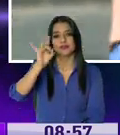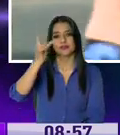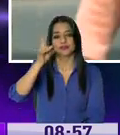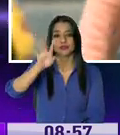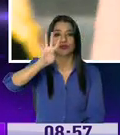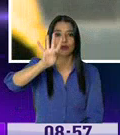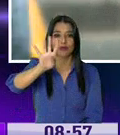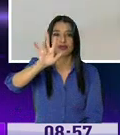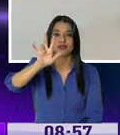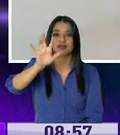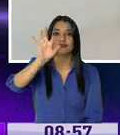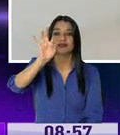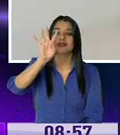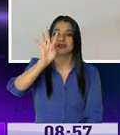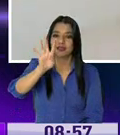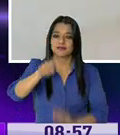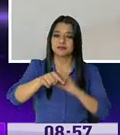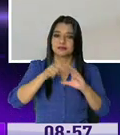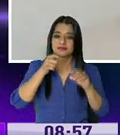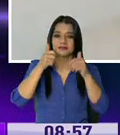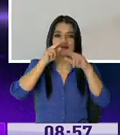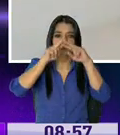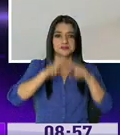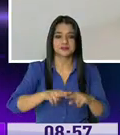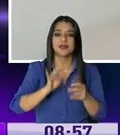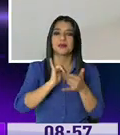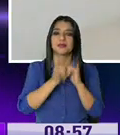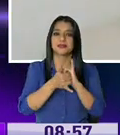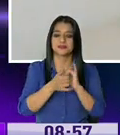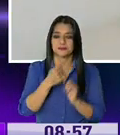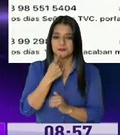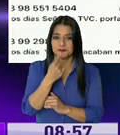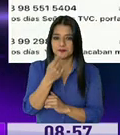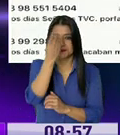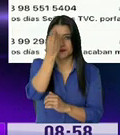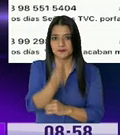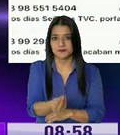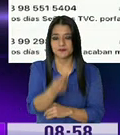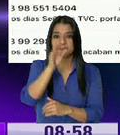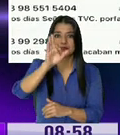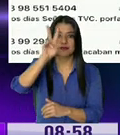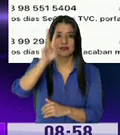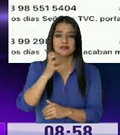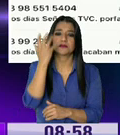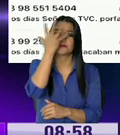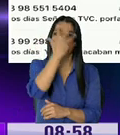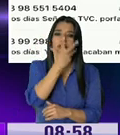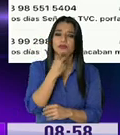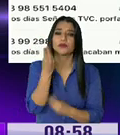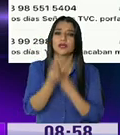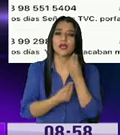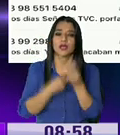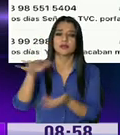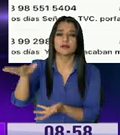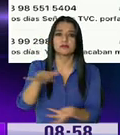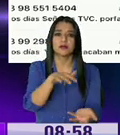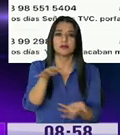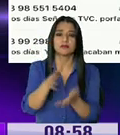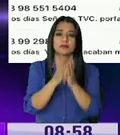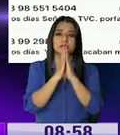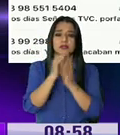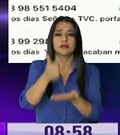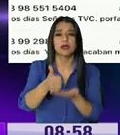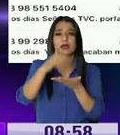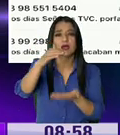095-18-4393? Estamos totalmente de acuerdo. A ver ¿qué nos dicen nuestros buenos días, TVC, me parece muy lindo lo que hacen con las donaciones. Les pediré ayuda con los